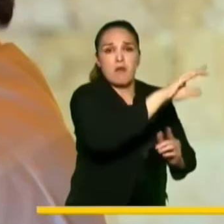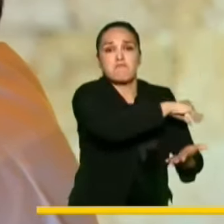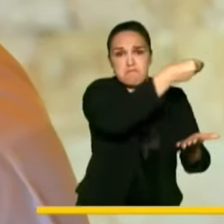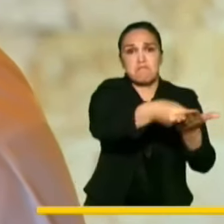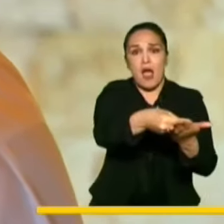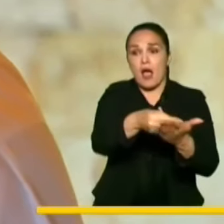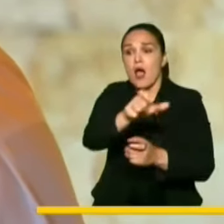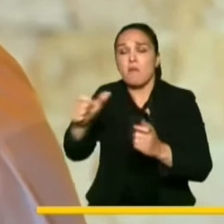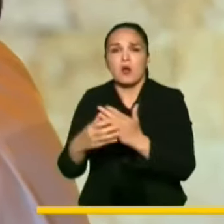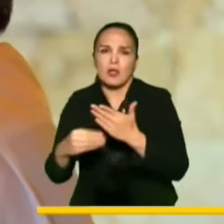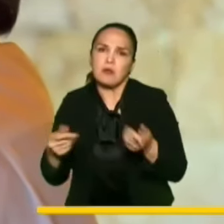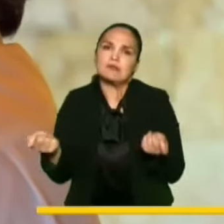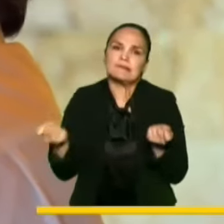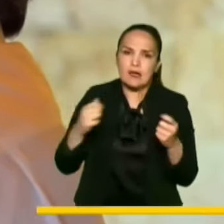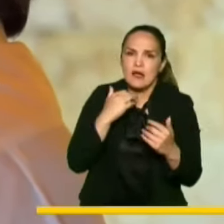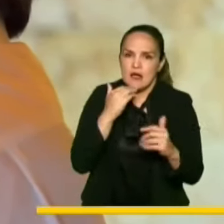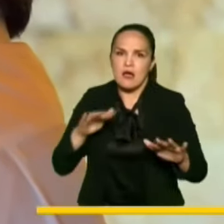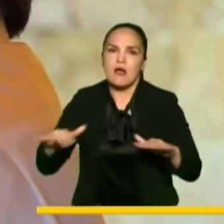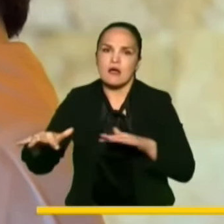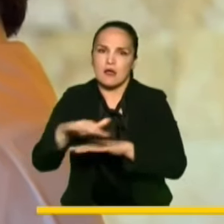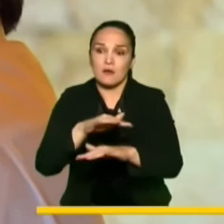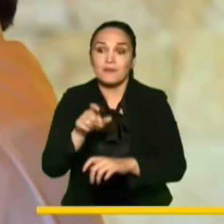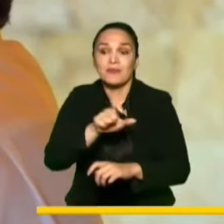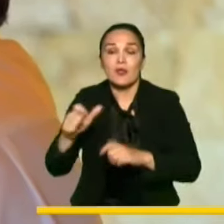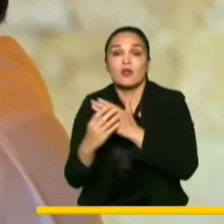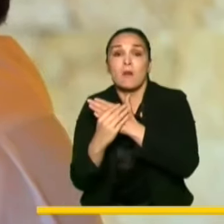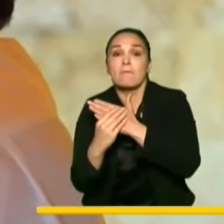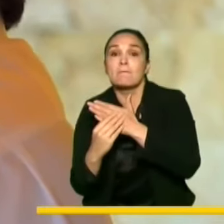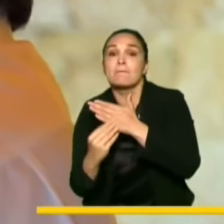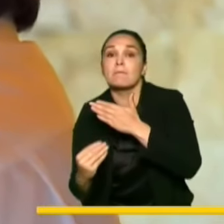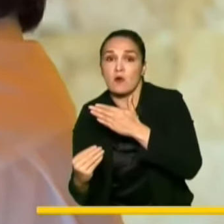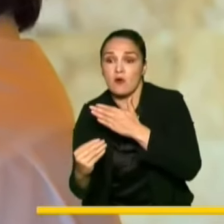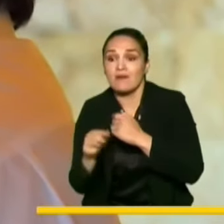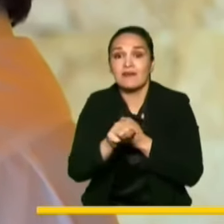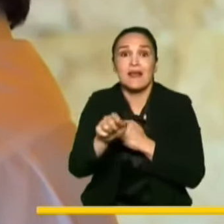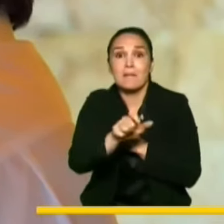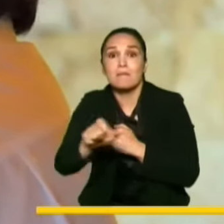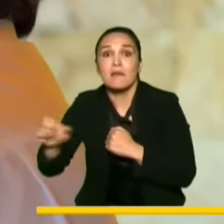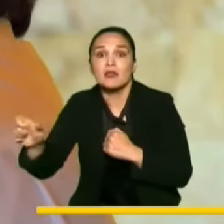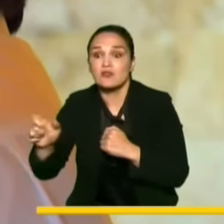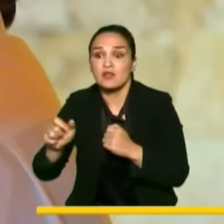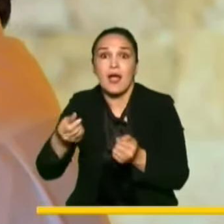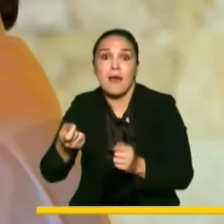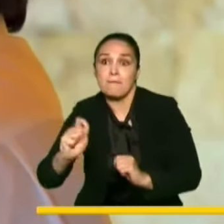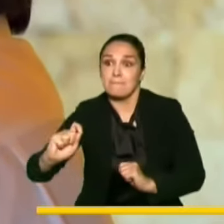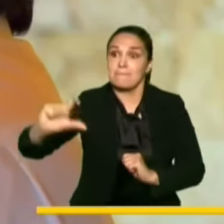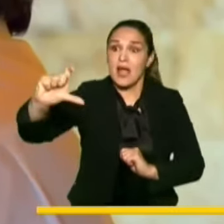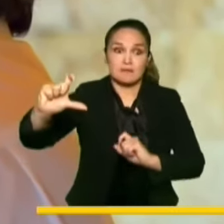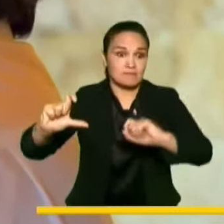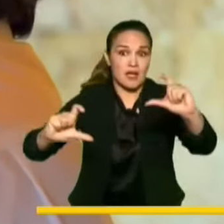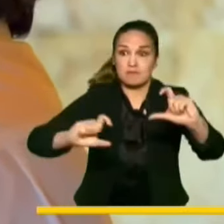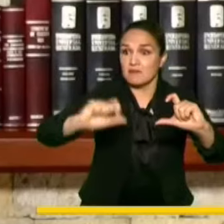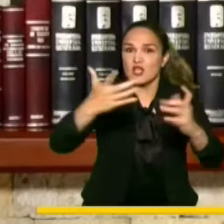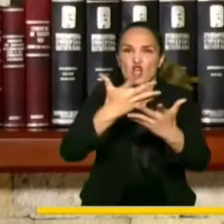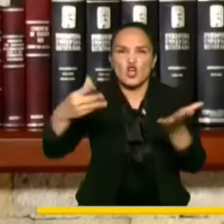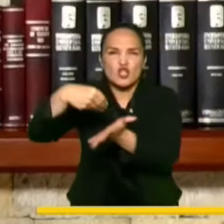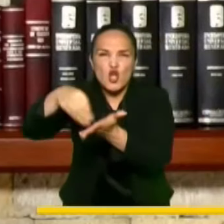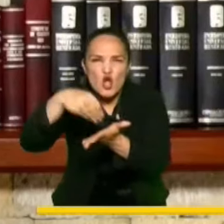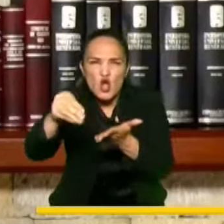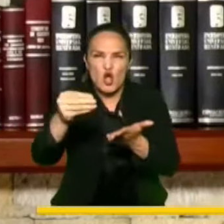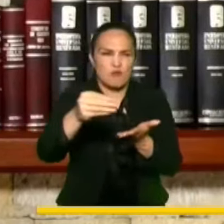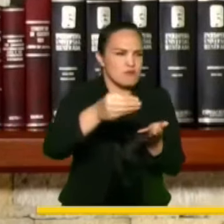La población pobre cerrará con una tasa del 8% de crecimiento de los precios de los bienes que consumen.